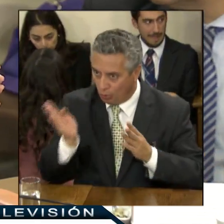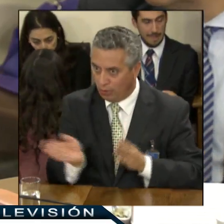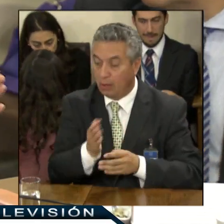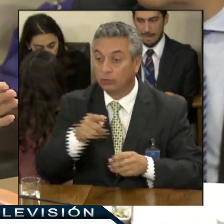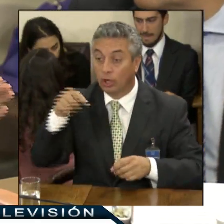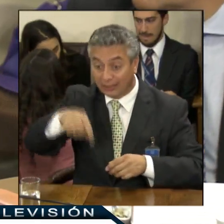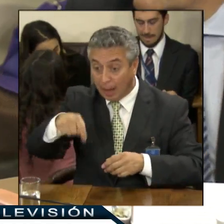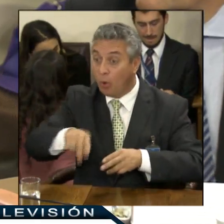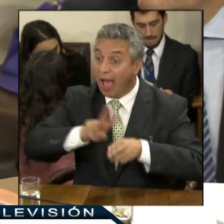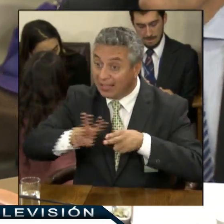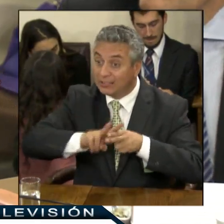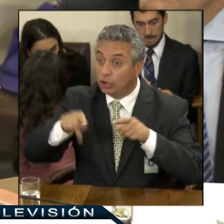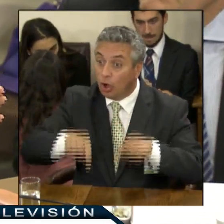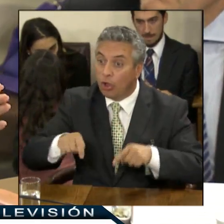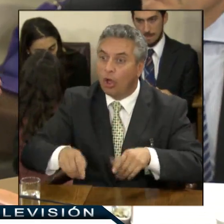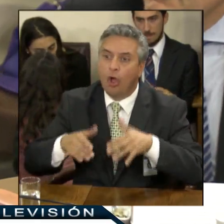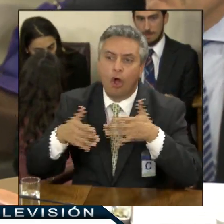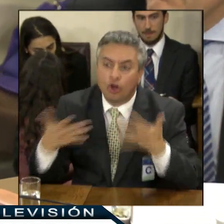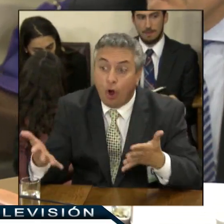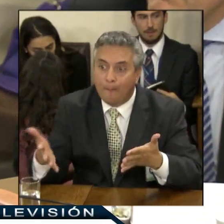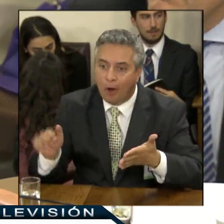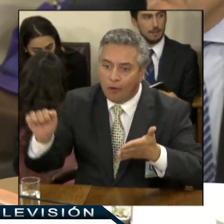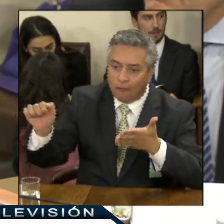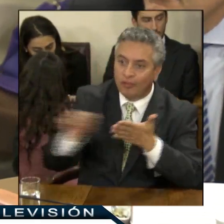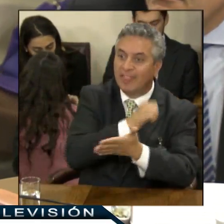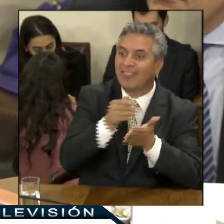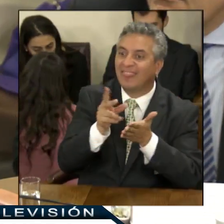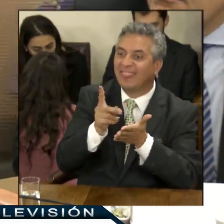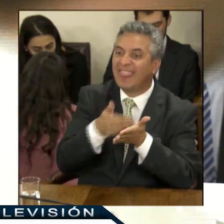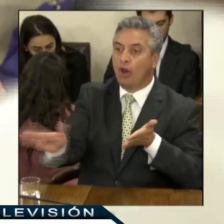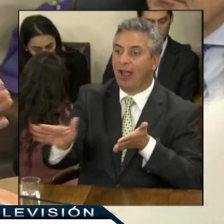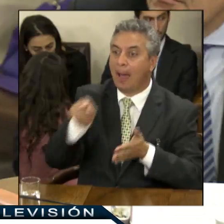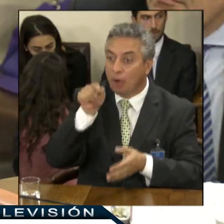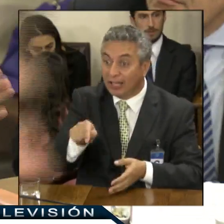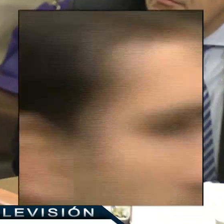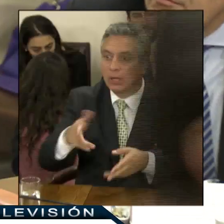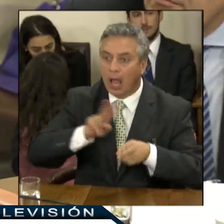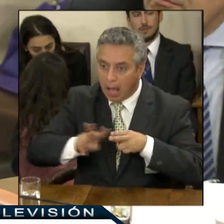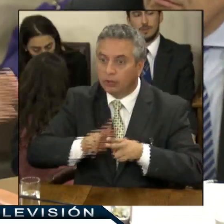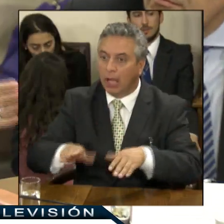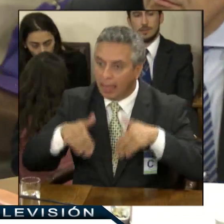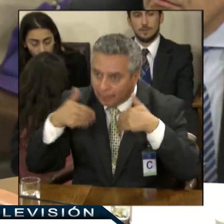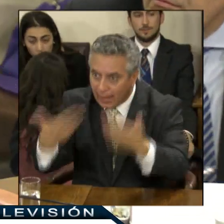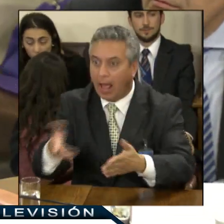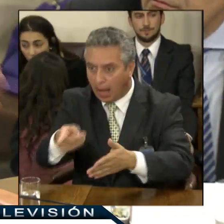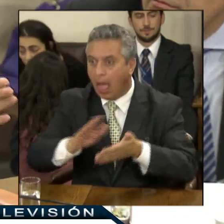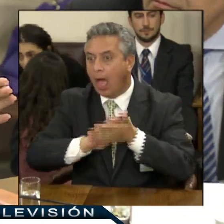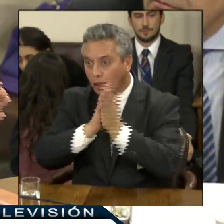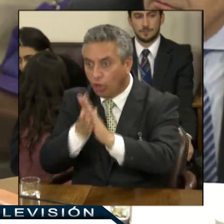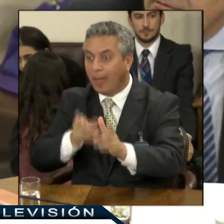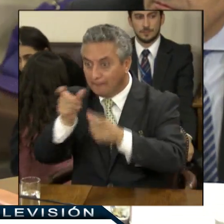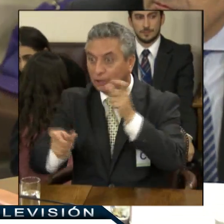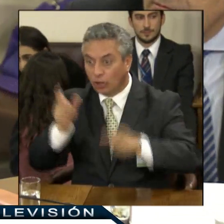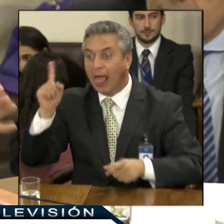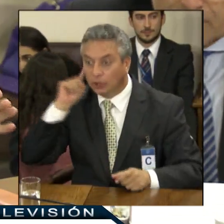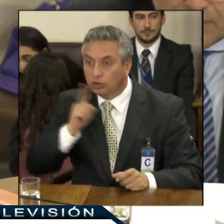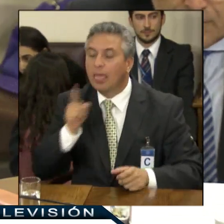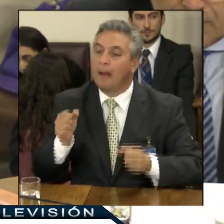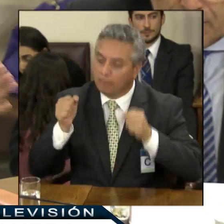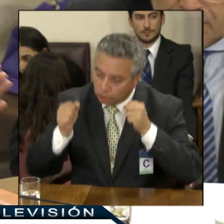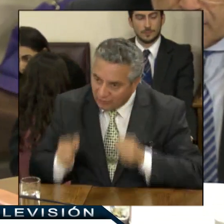haciendo hoy día es como derog vamos esto y efectivamente se hace lo que tiene que hacer que entregarle a todas las personas sorda No es cierto la